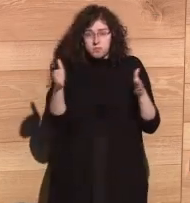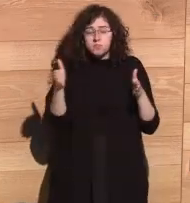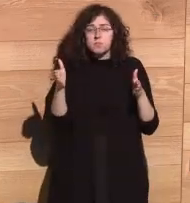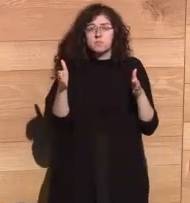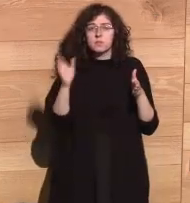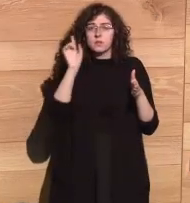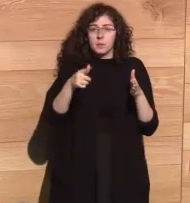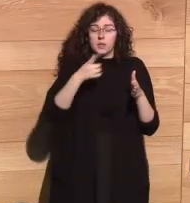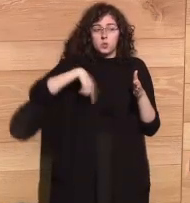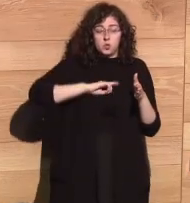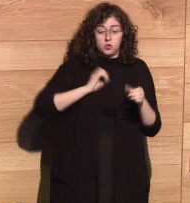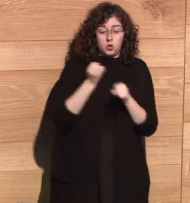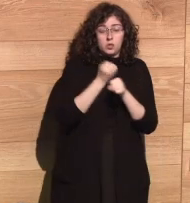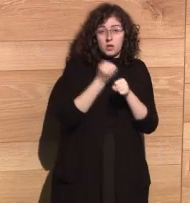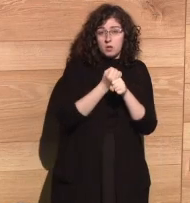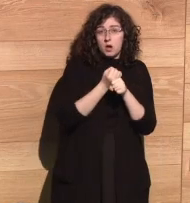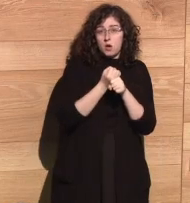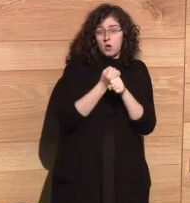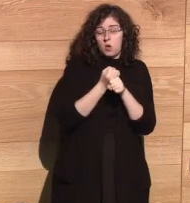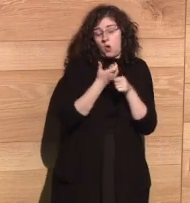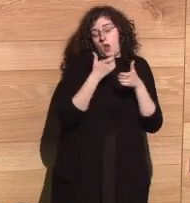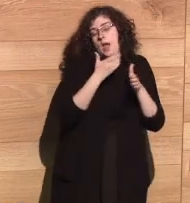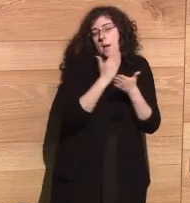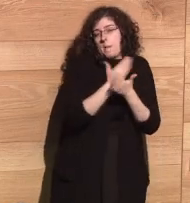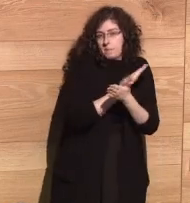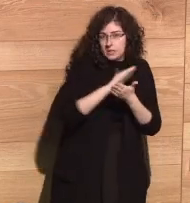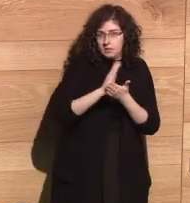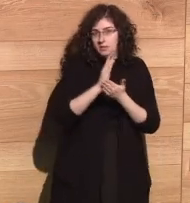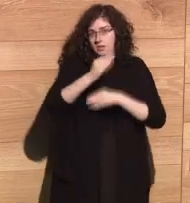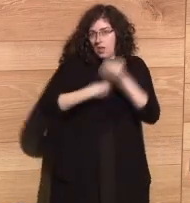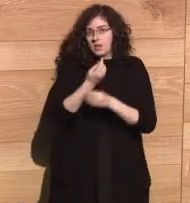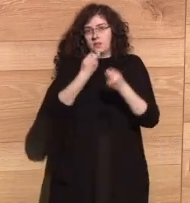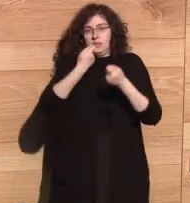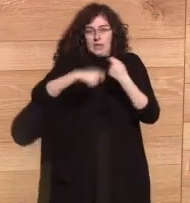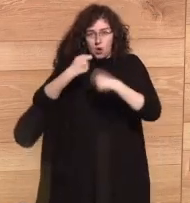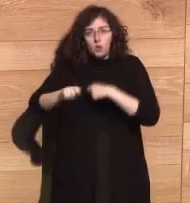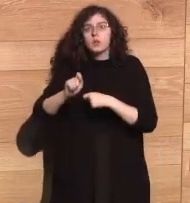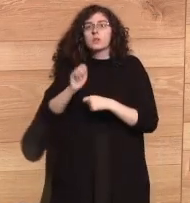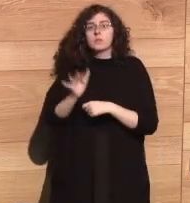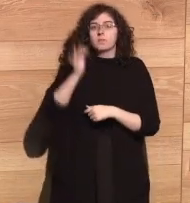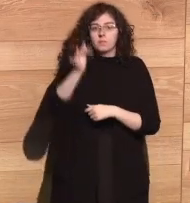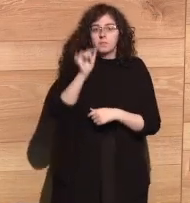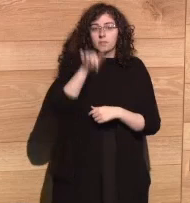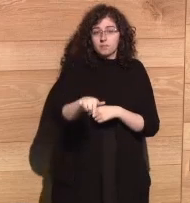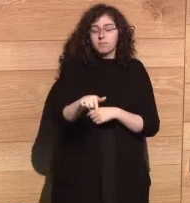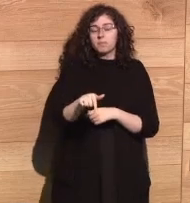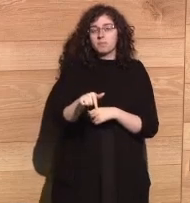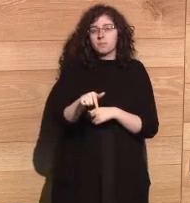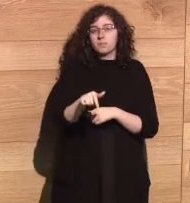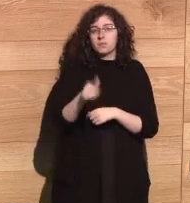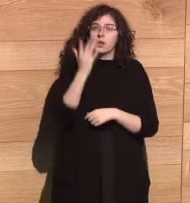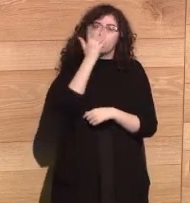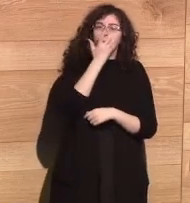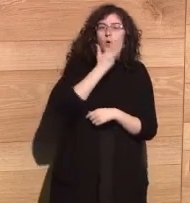y parte de nuestro trabajo, aparte de hacer negocio en la medida que podamos, es devolver esta parte